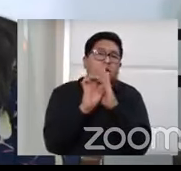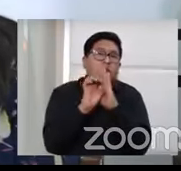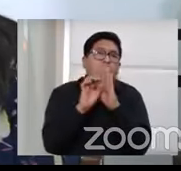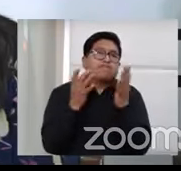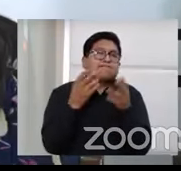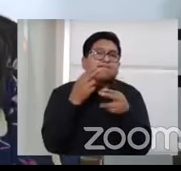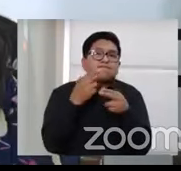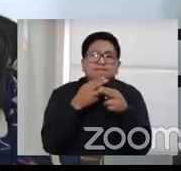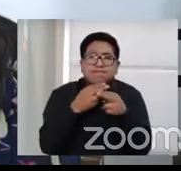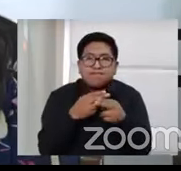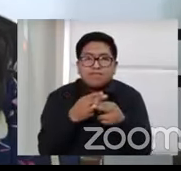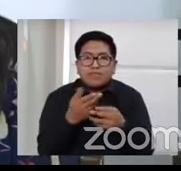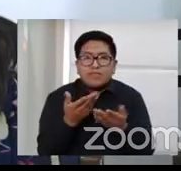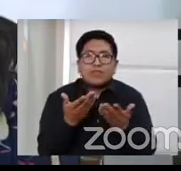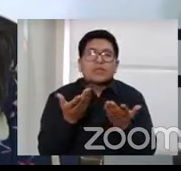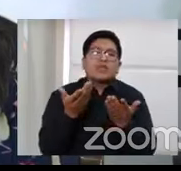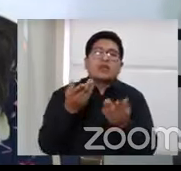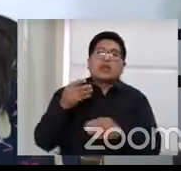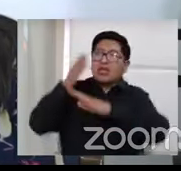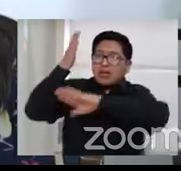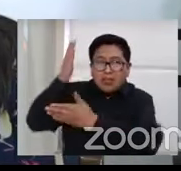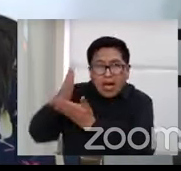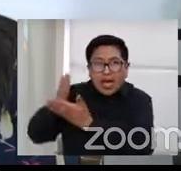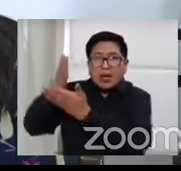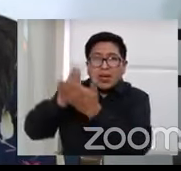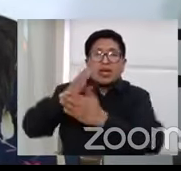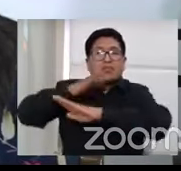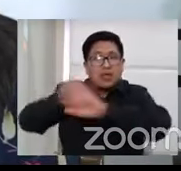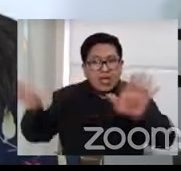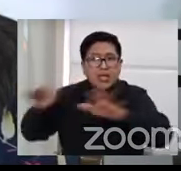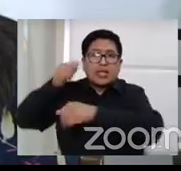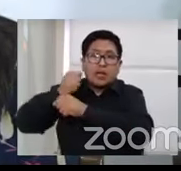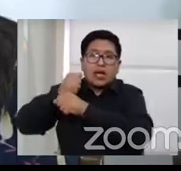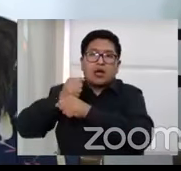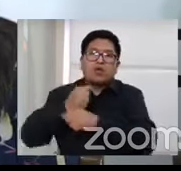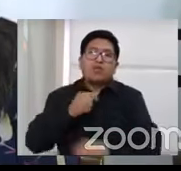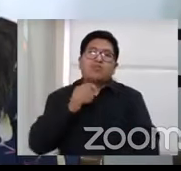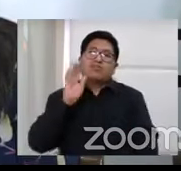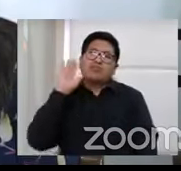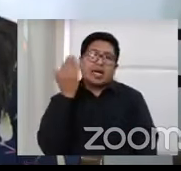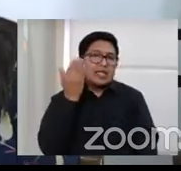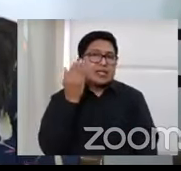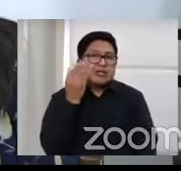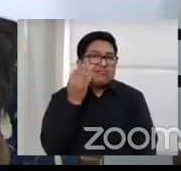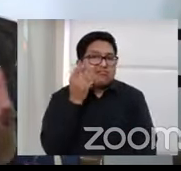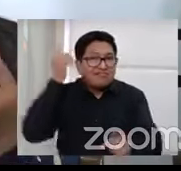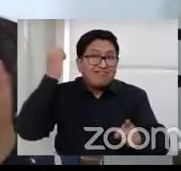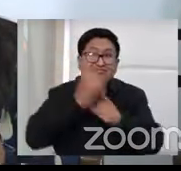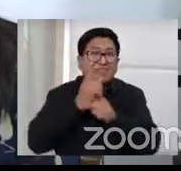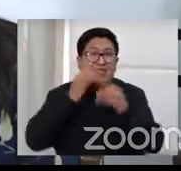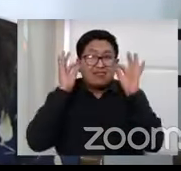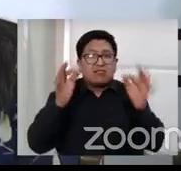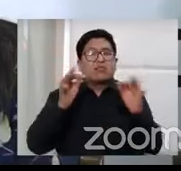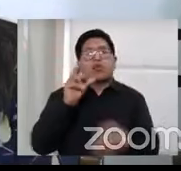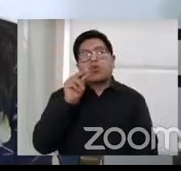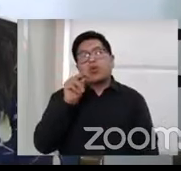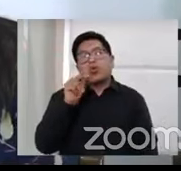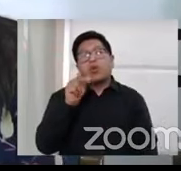llamaron erradicación istas posiblemente no sea del todo mala pero en la realidad lo que ha